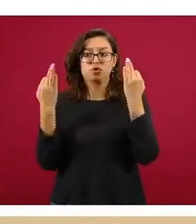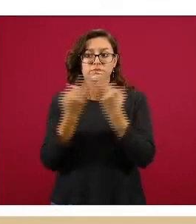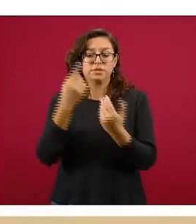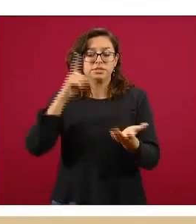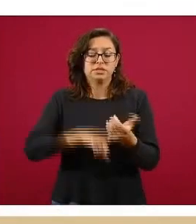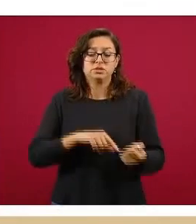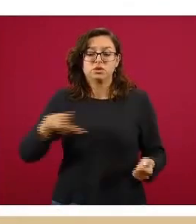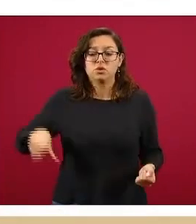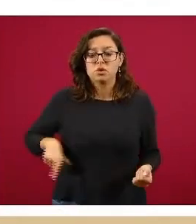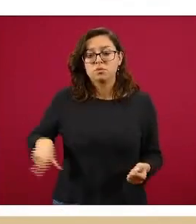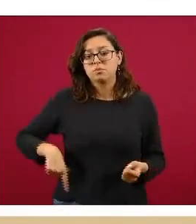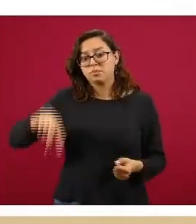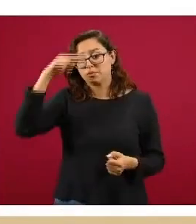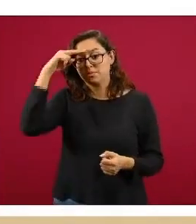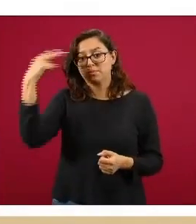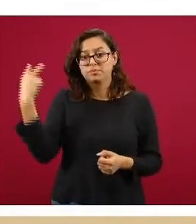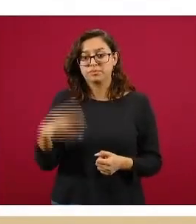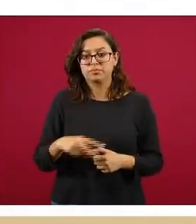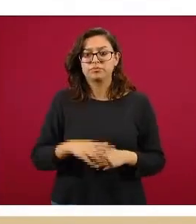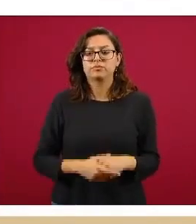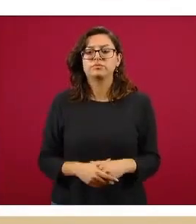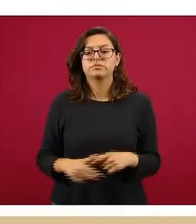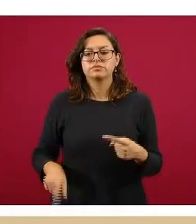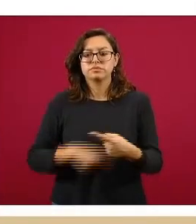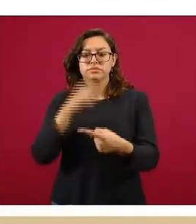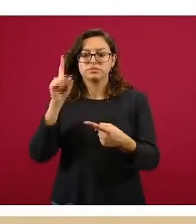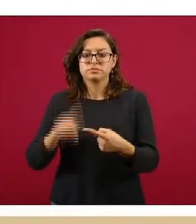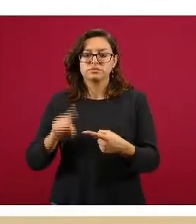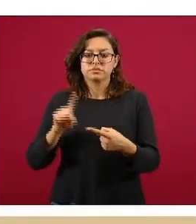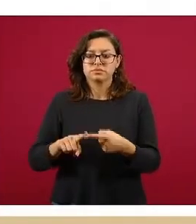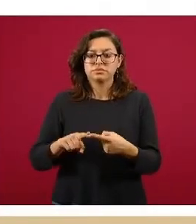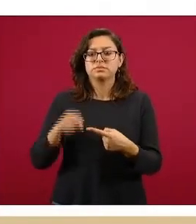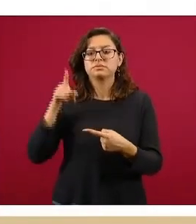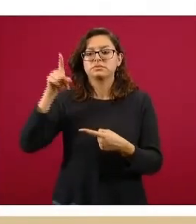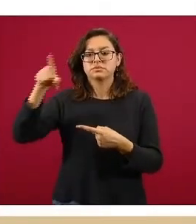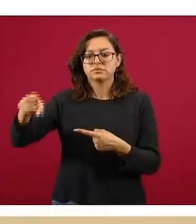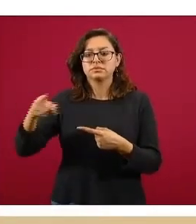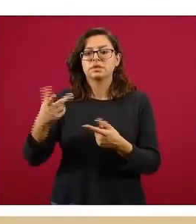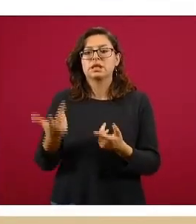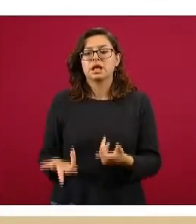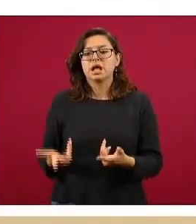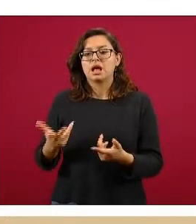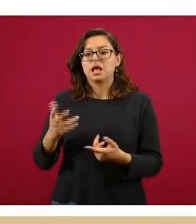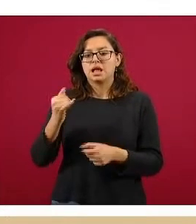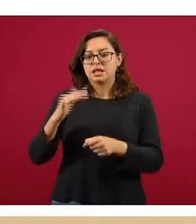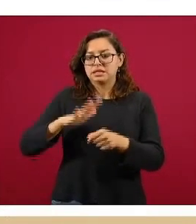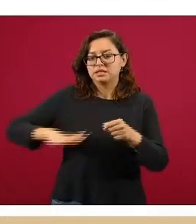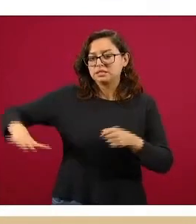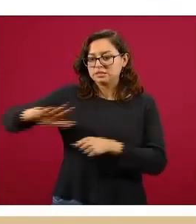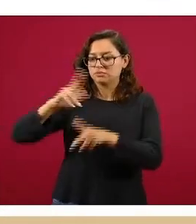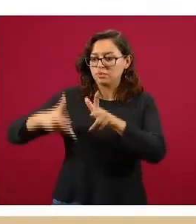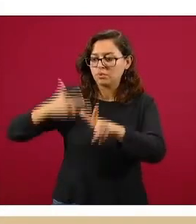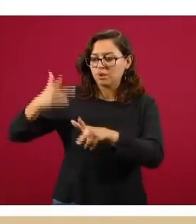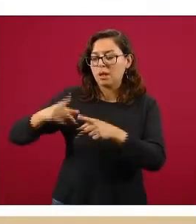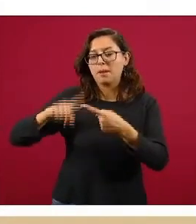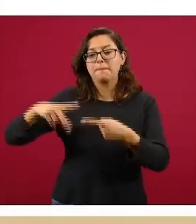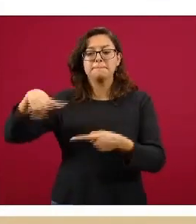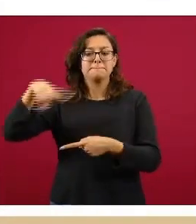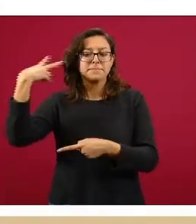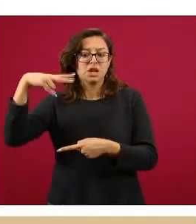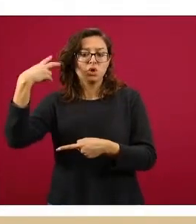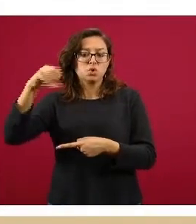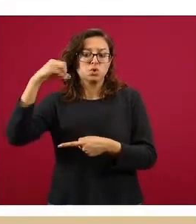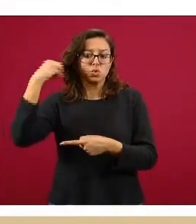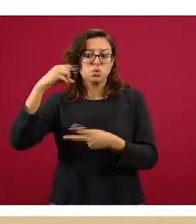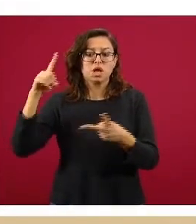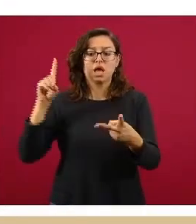video mencionaban, con el Corredor Interoceánico y también con el Tren Maya. En el Corredor Interoceánico estaremos en Veracruz y en Oaxaca, y en el